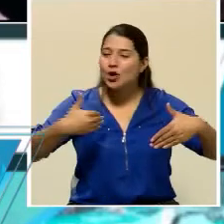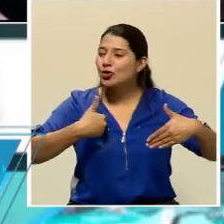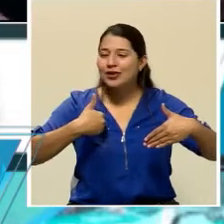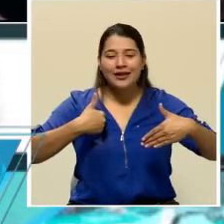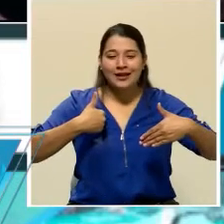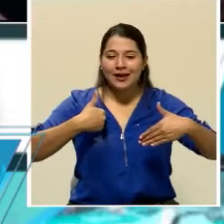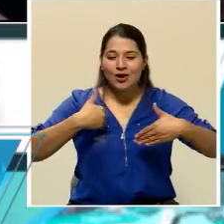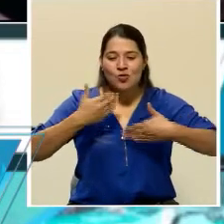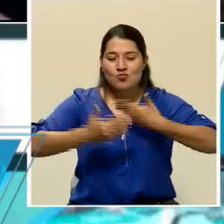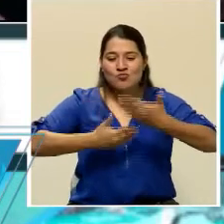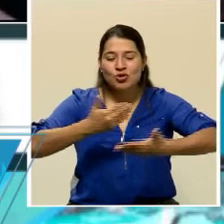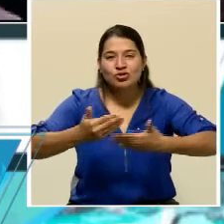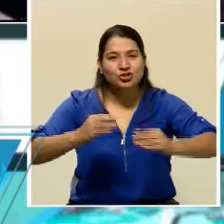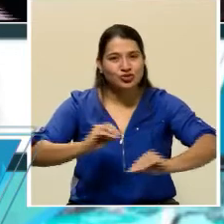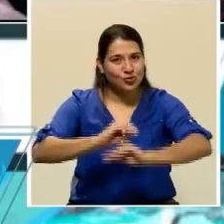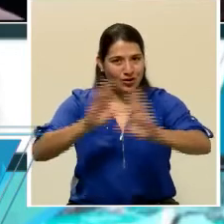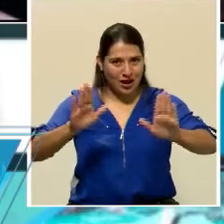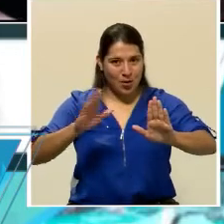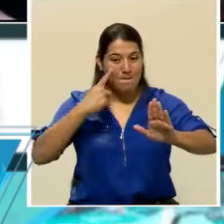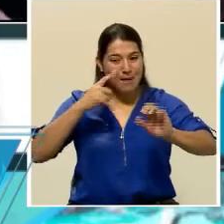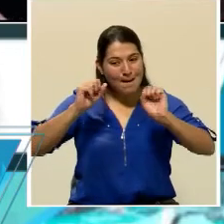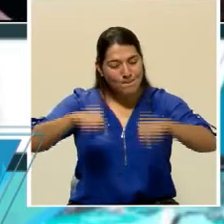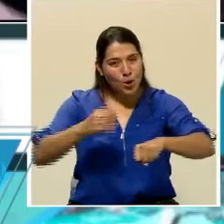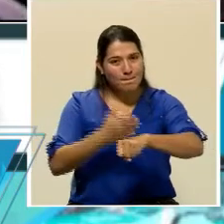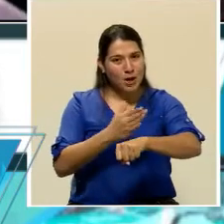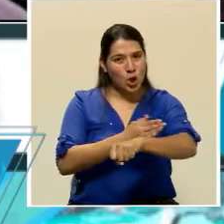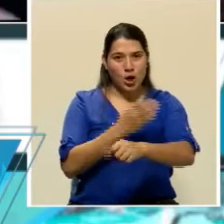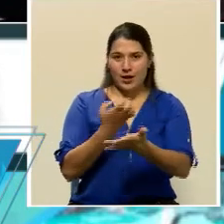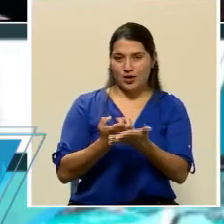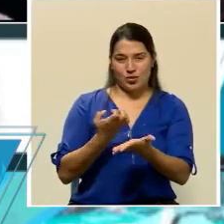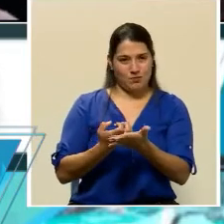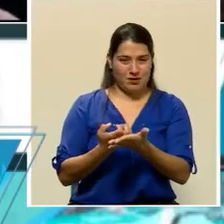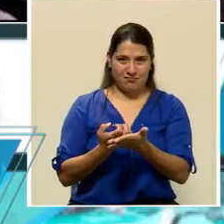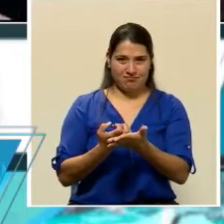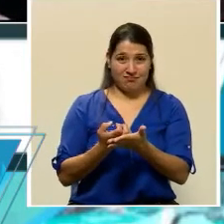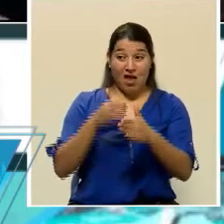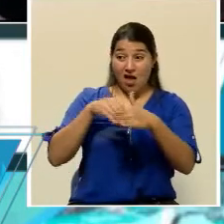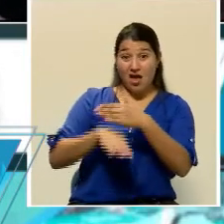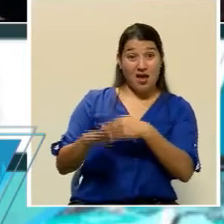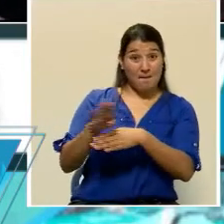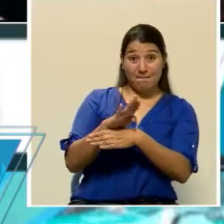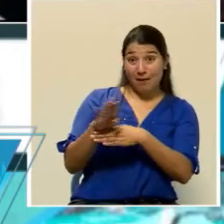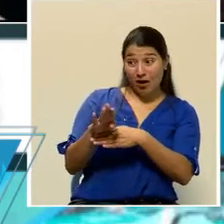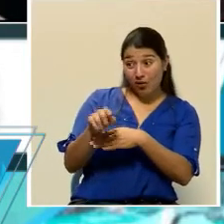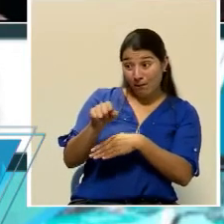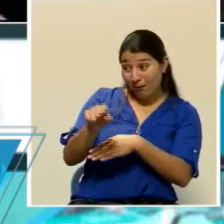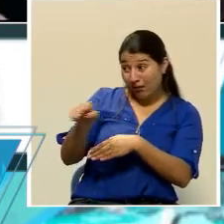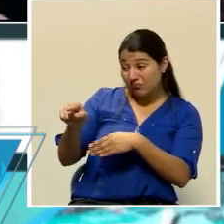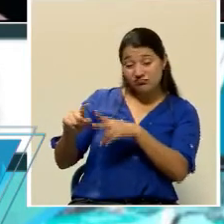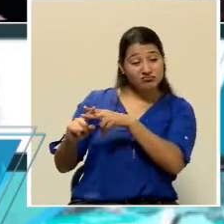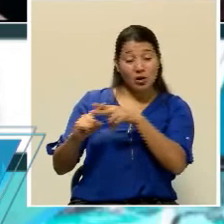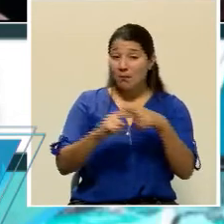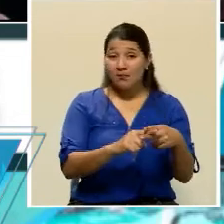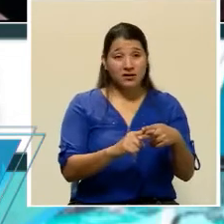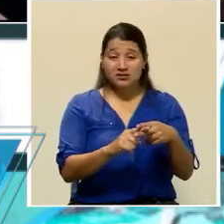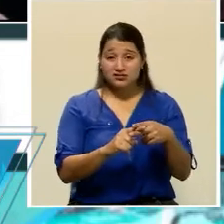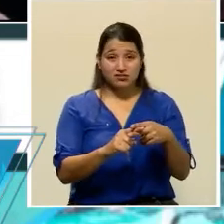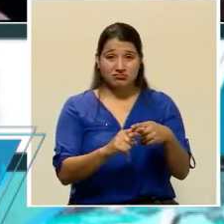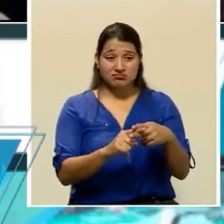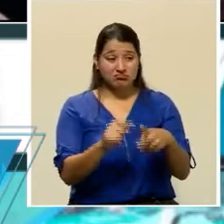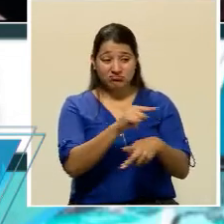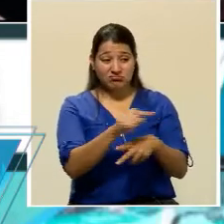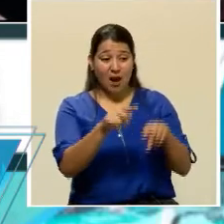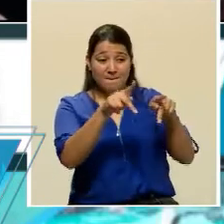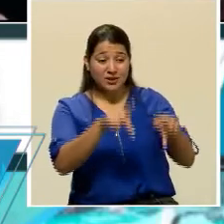clara de recuperación económica. En los bancos no se le está prestando a la gente, a las empresas no se les está